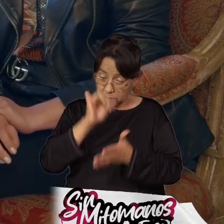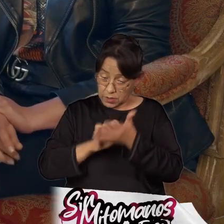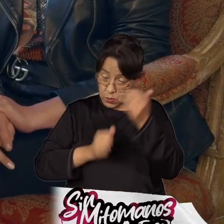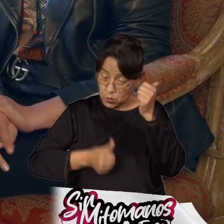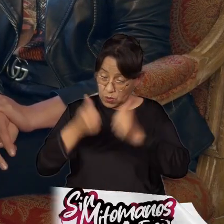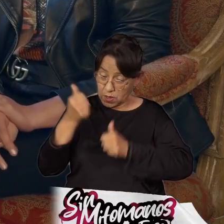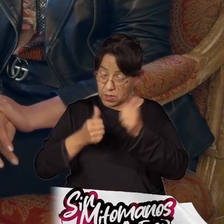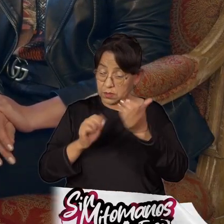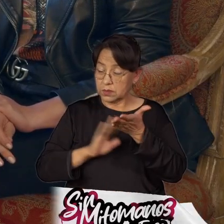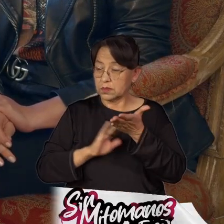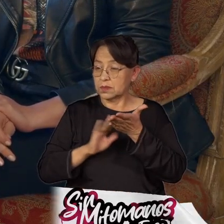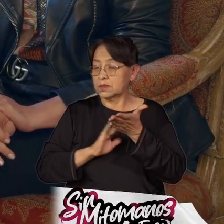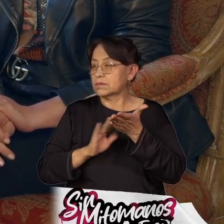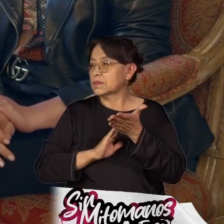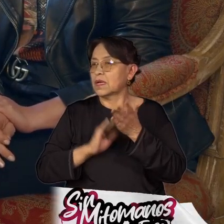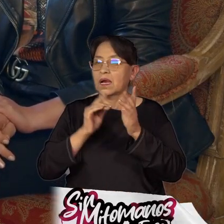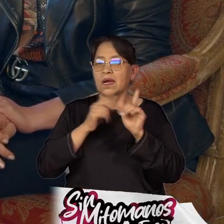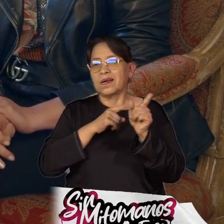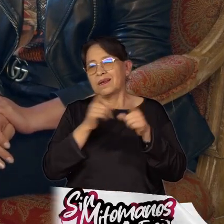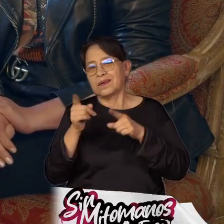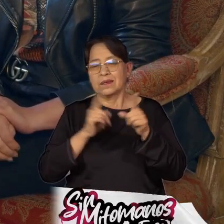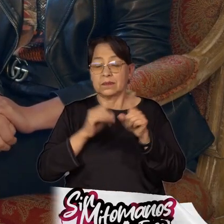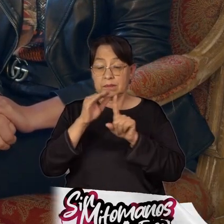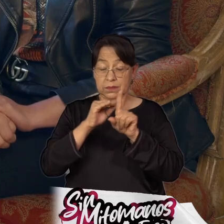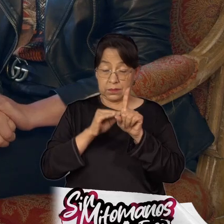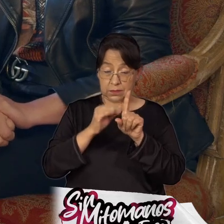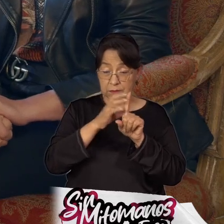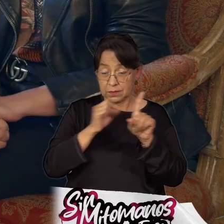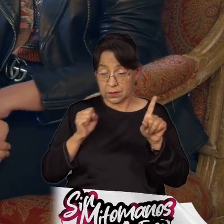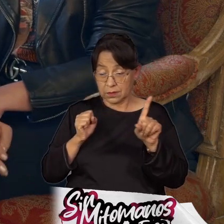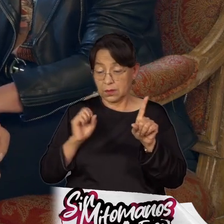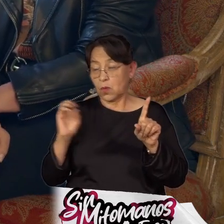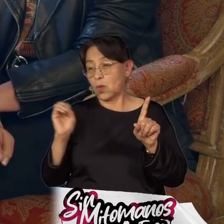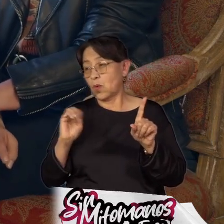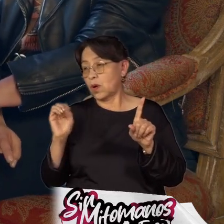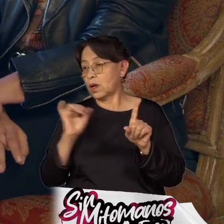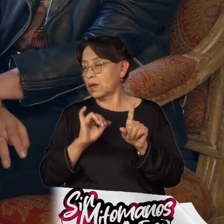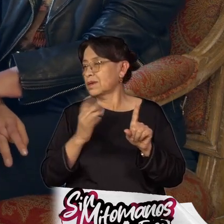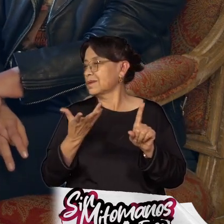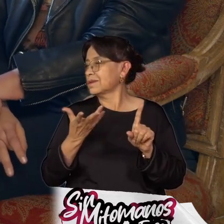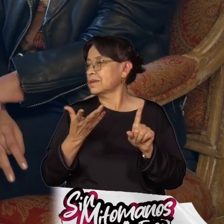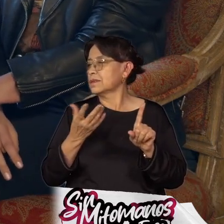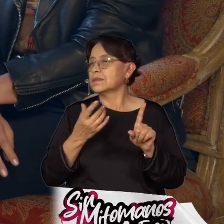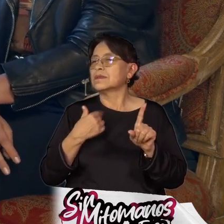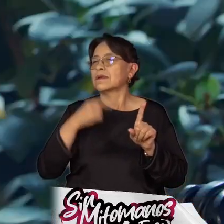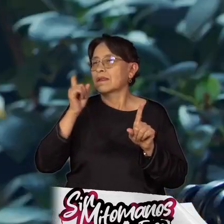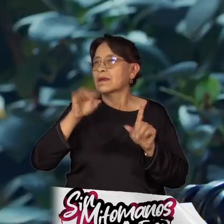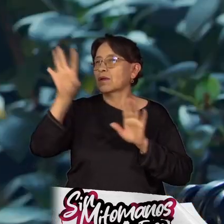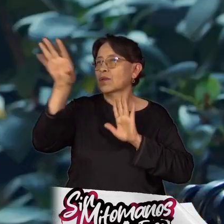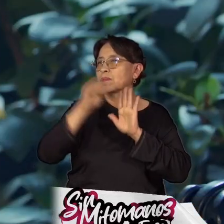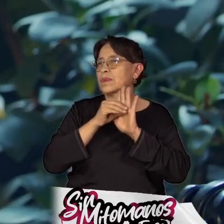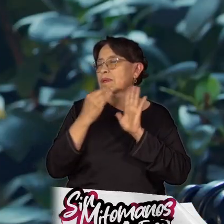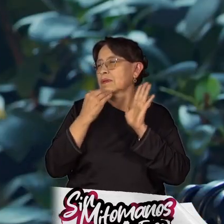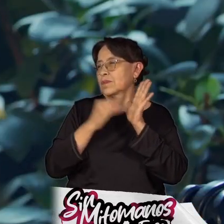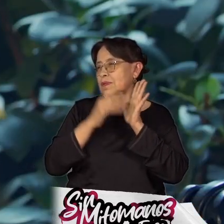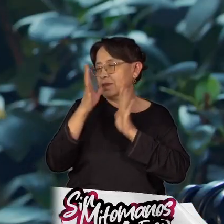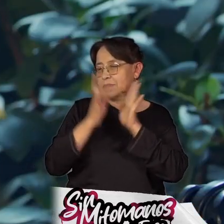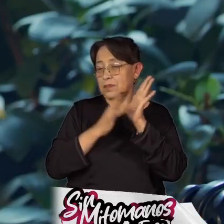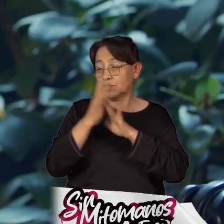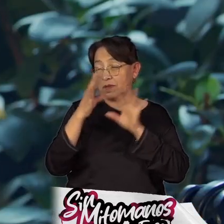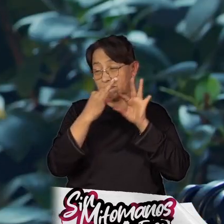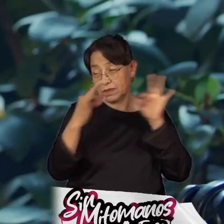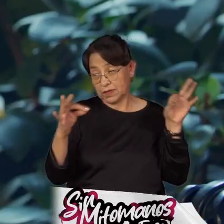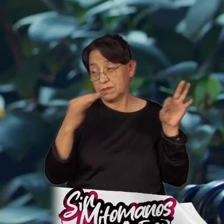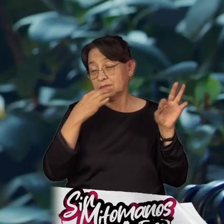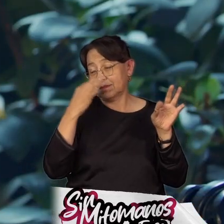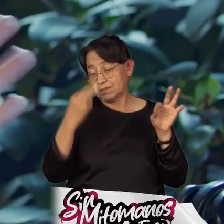Yo creo que la solución al clasismo no es ni quitar estratos sociales, sino seguir el ejemplo de Jesús. Él